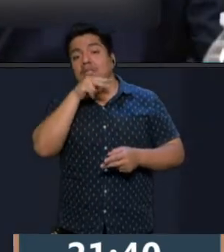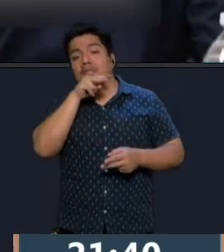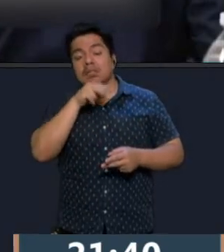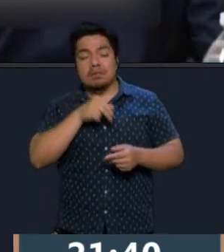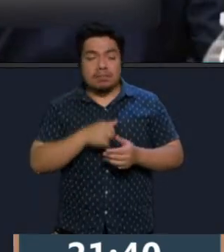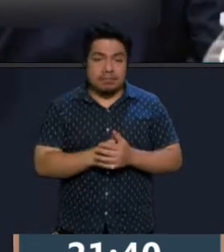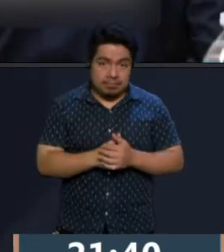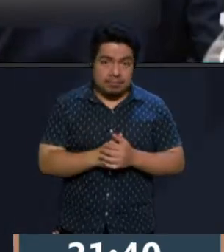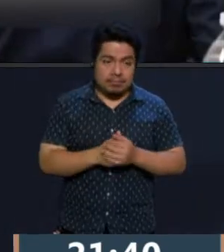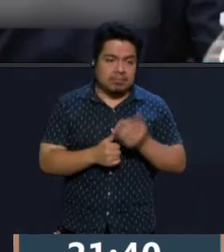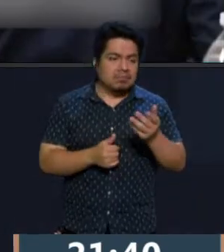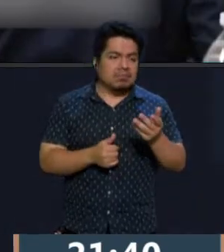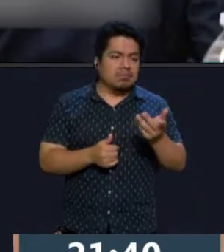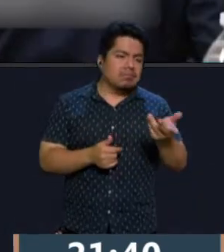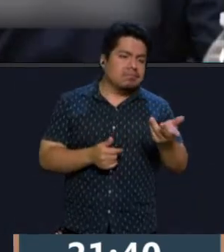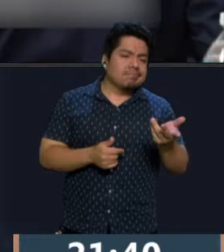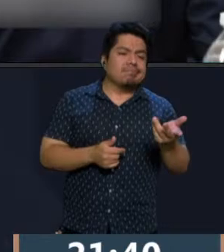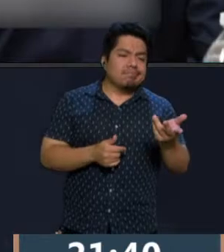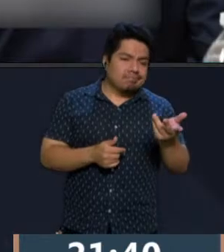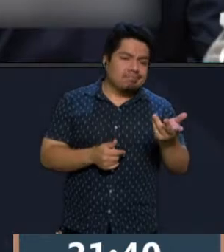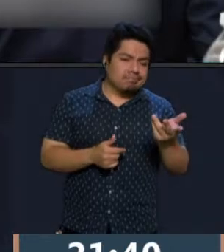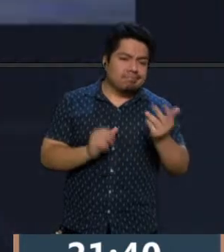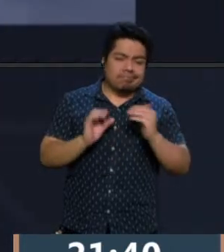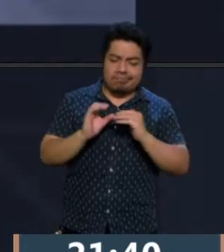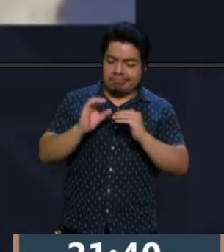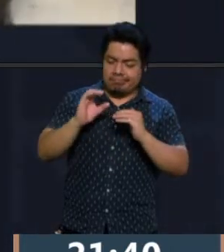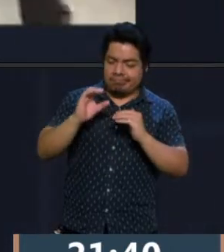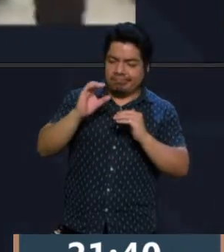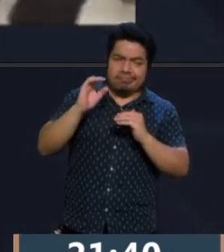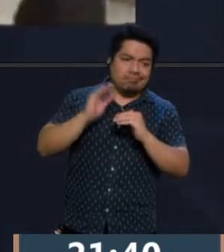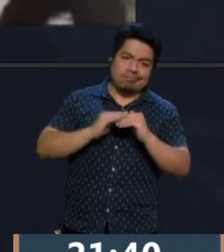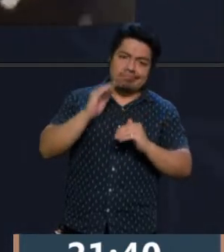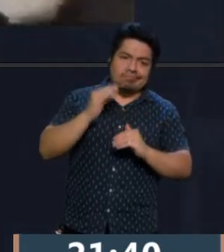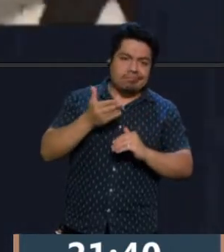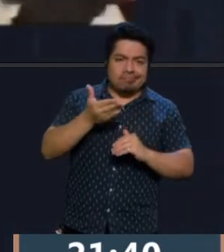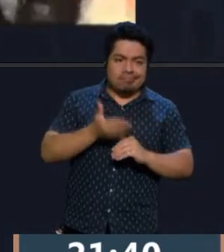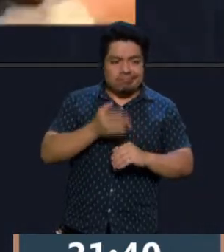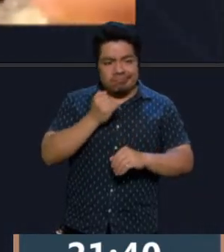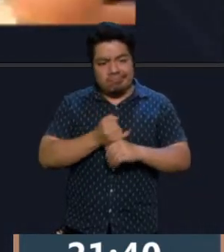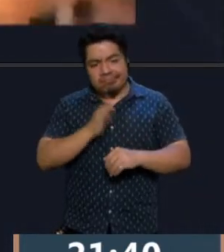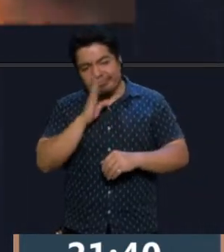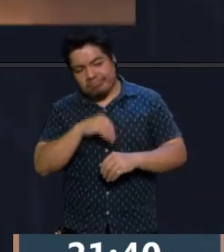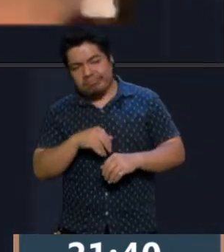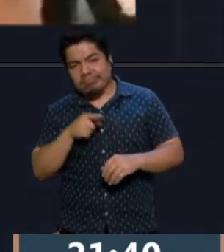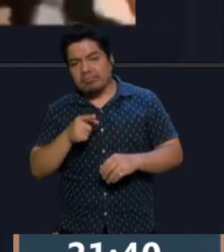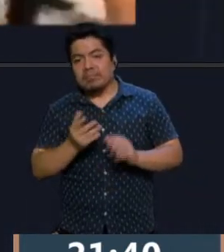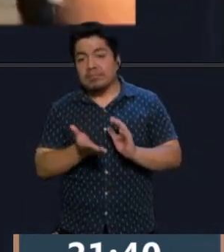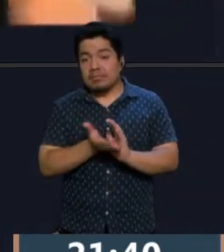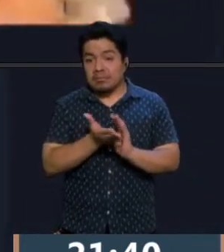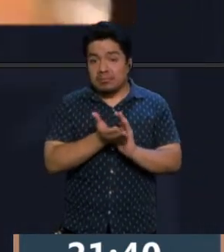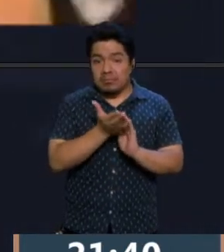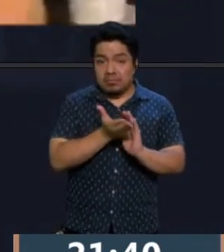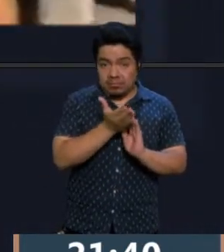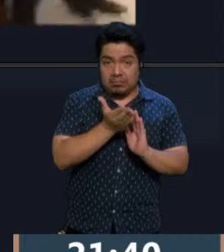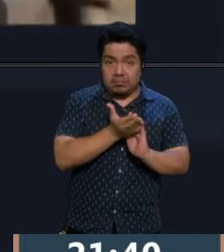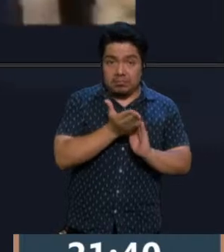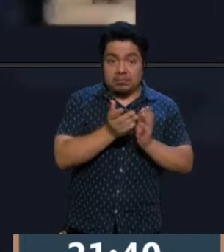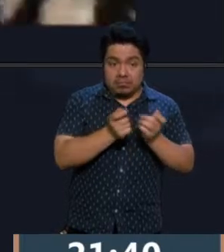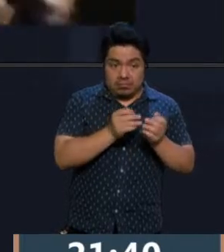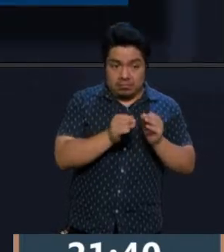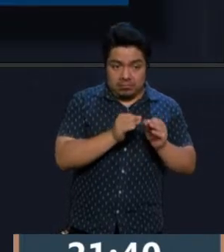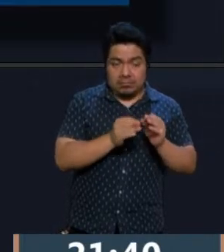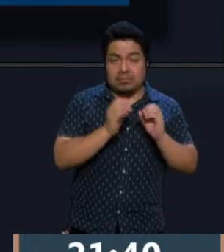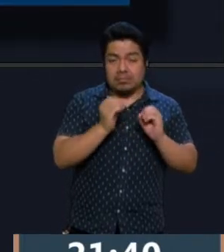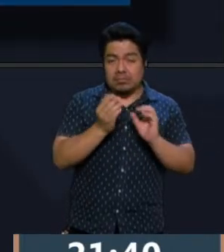que presentaban ostensiblemente pisos de más, hablando de obras en proceso o obras